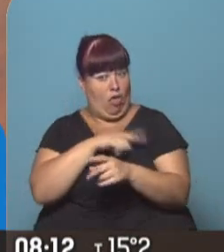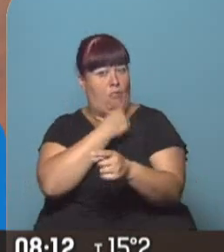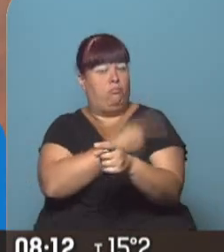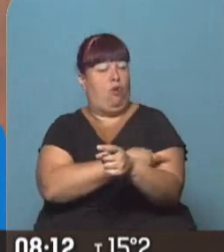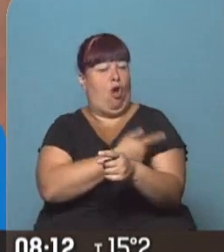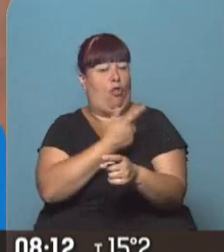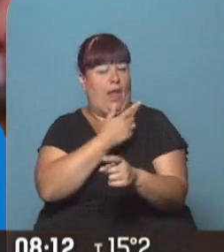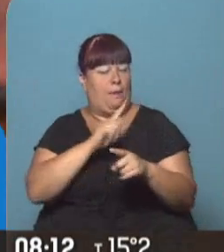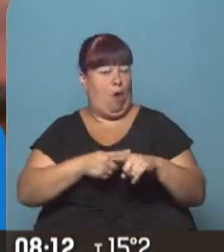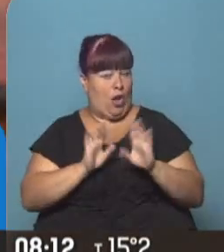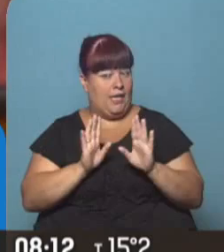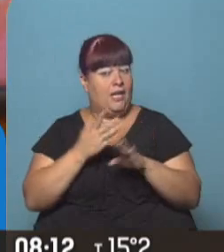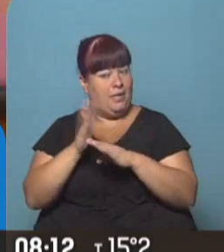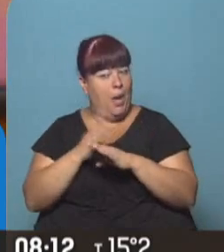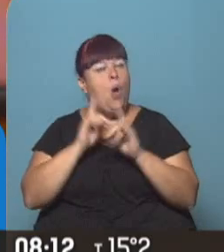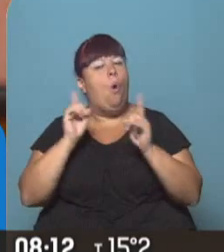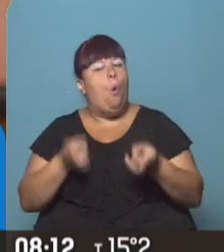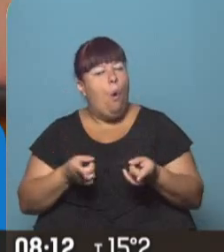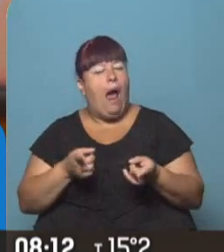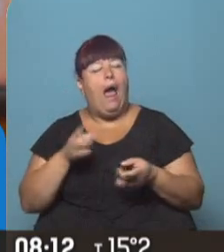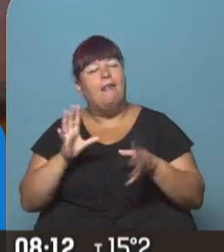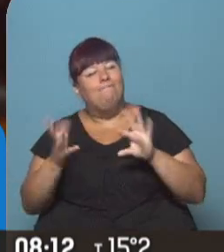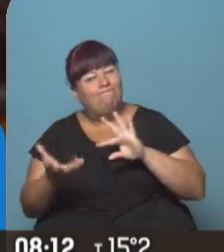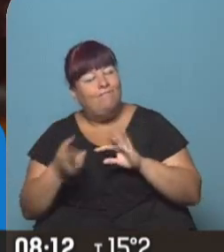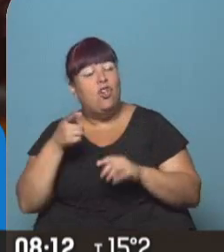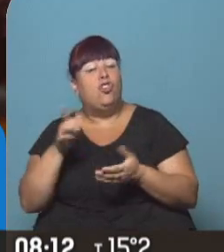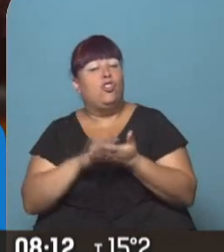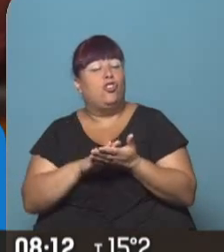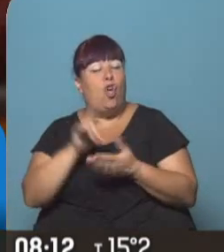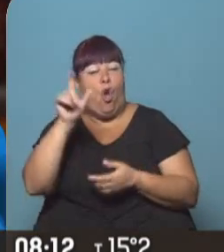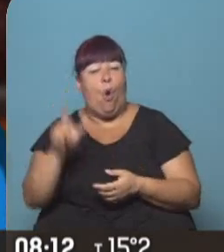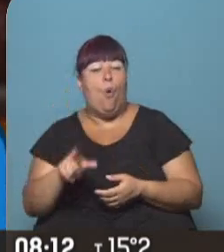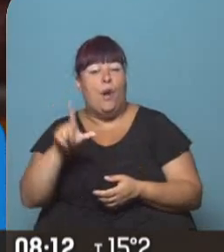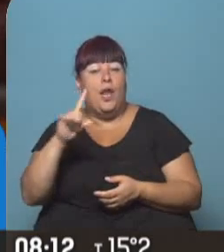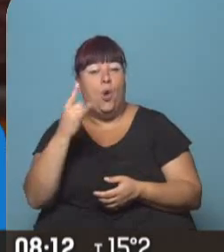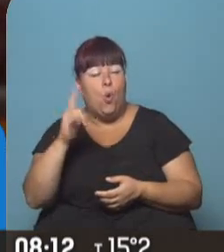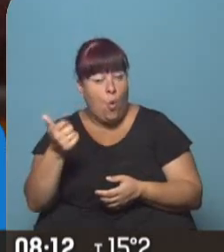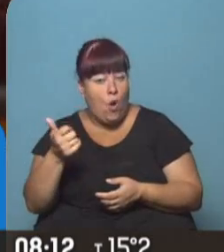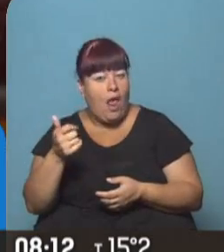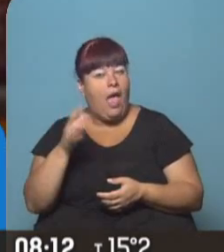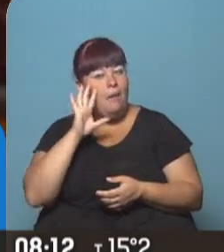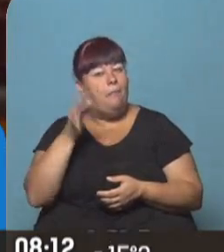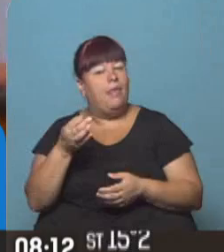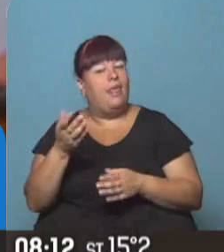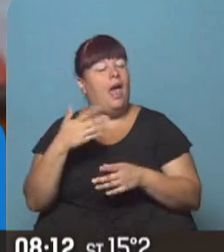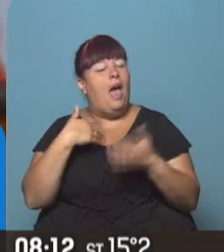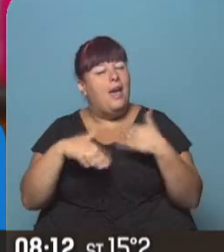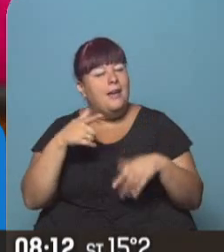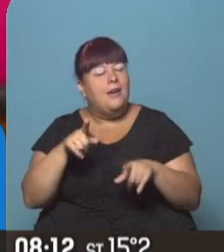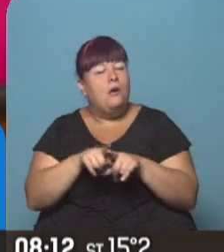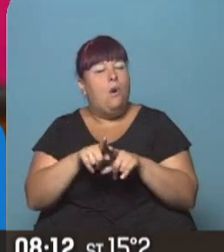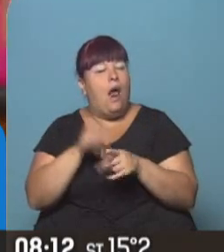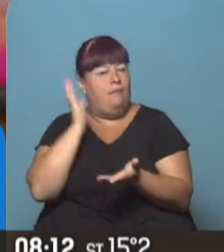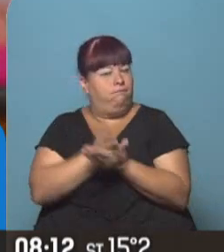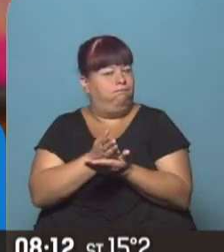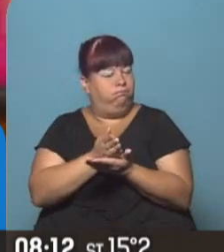poder político, pero al mismo tiempo también, en el caso particular de Lula, está habiendo una premura en la